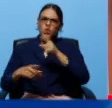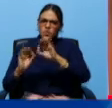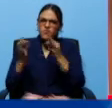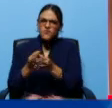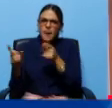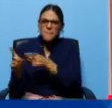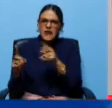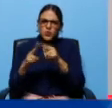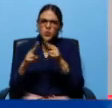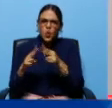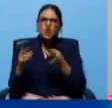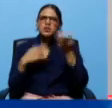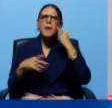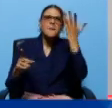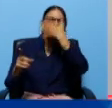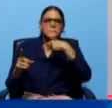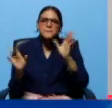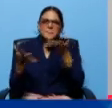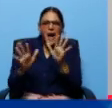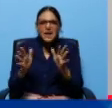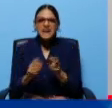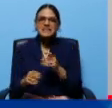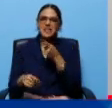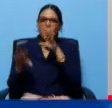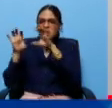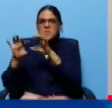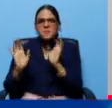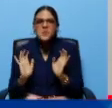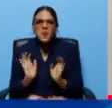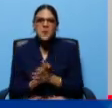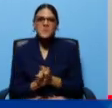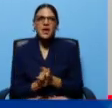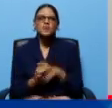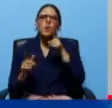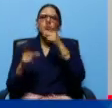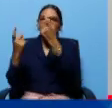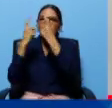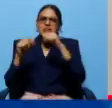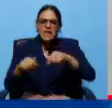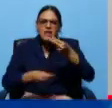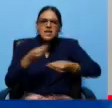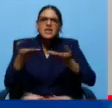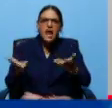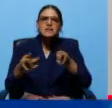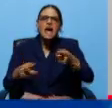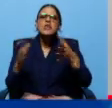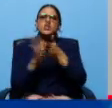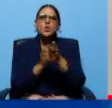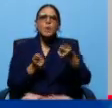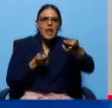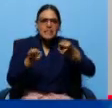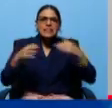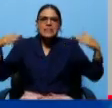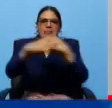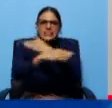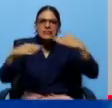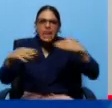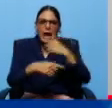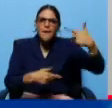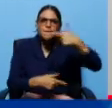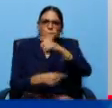tuyo? Se parecía a ti, ¿oíste? Mira, ¿qué dan aquí, Aldana? Aquí es transporte terrestre. Vamos